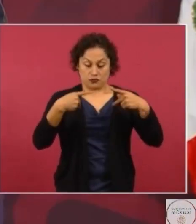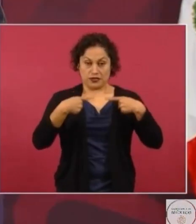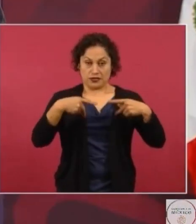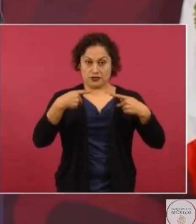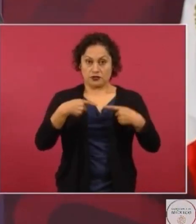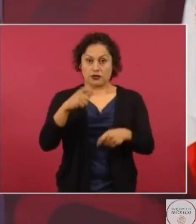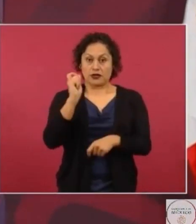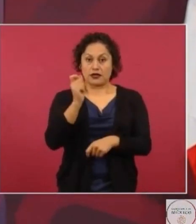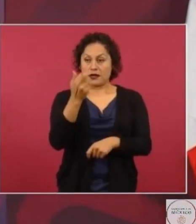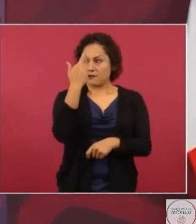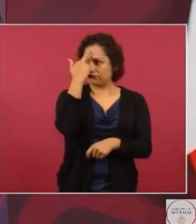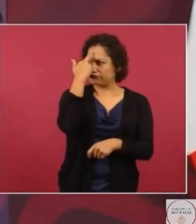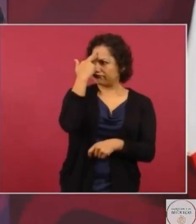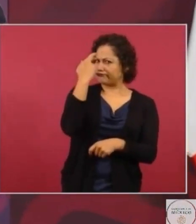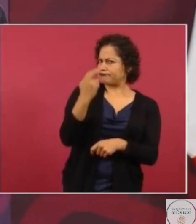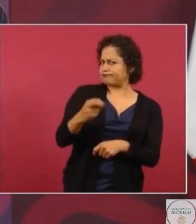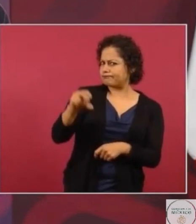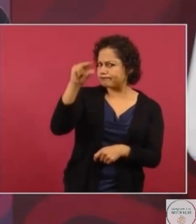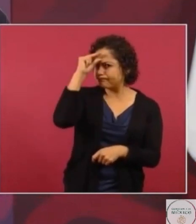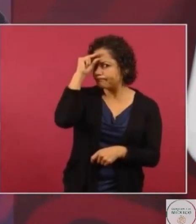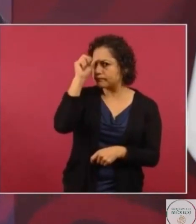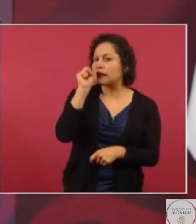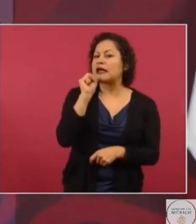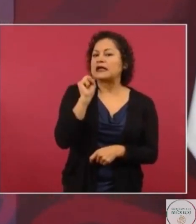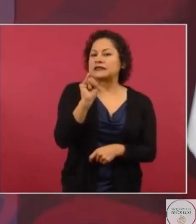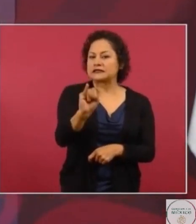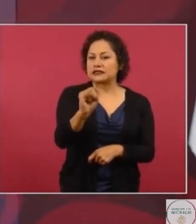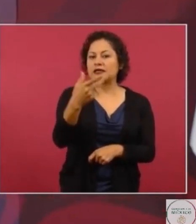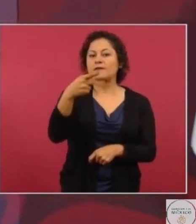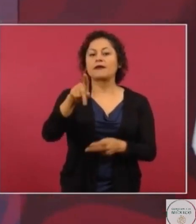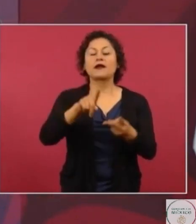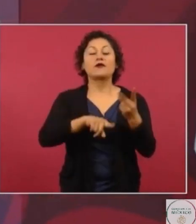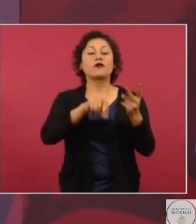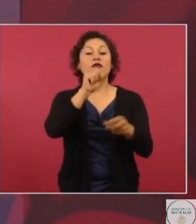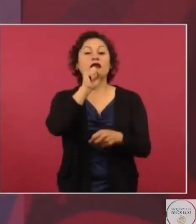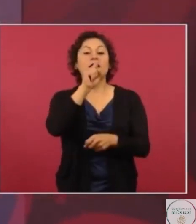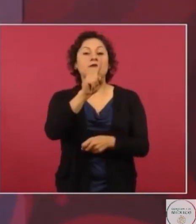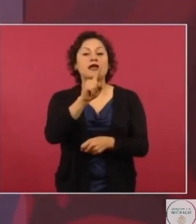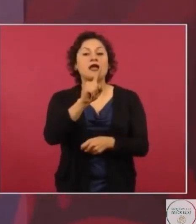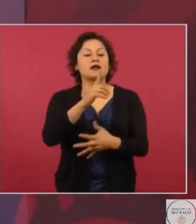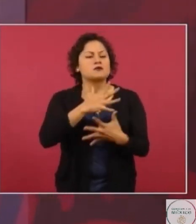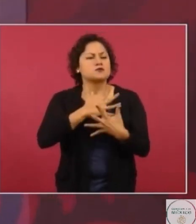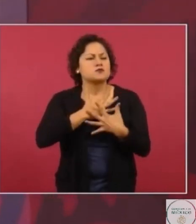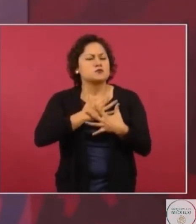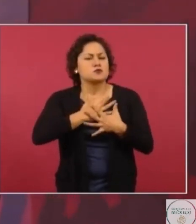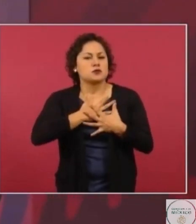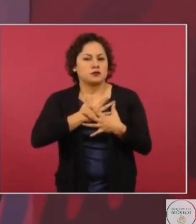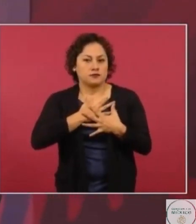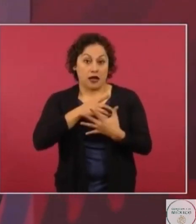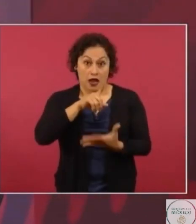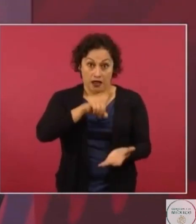pero también pasión, y en el béisbol se requieren las dos cosas. Es